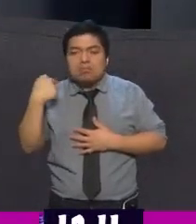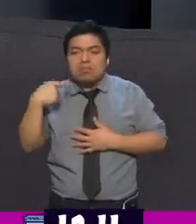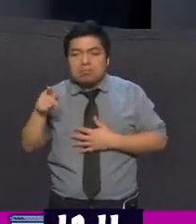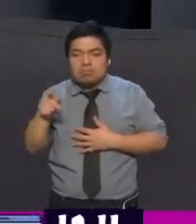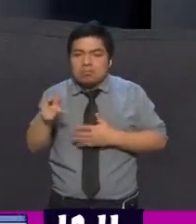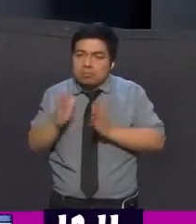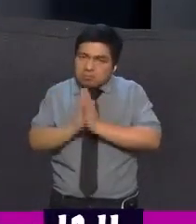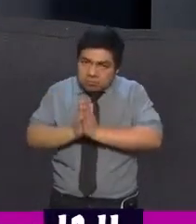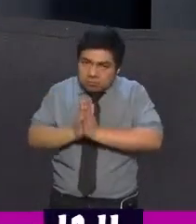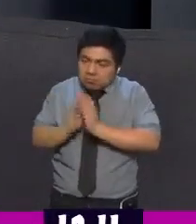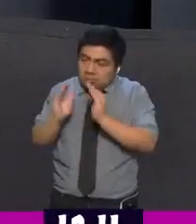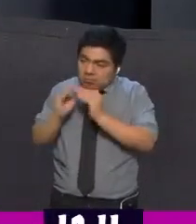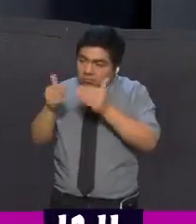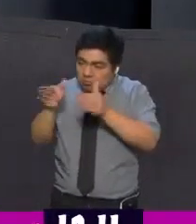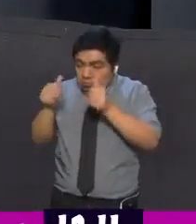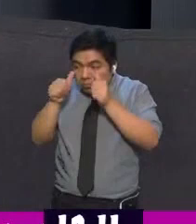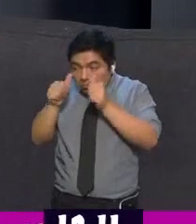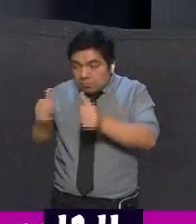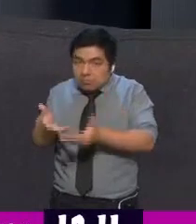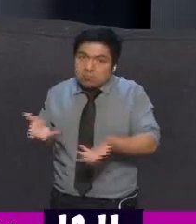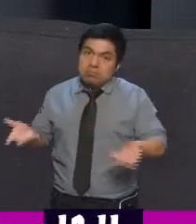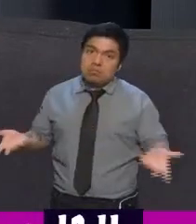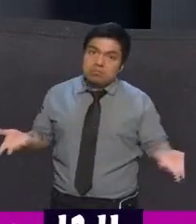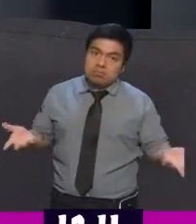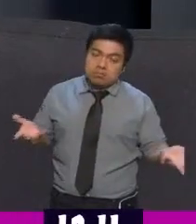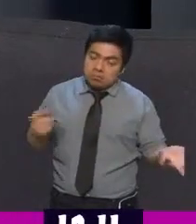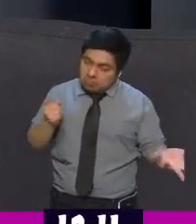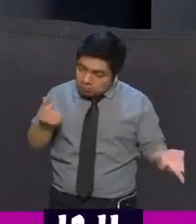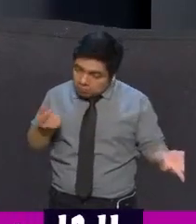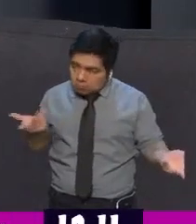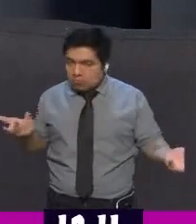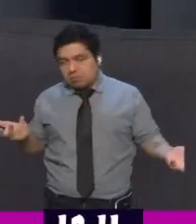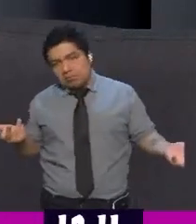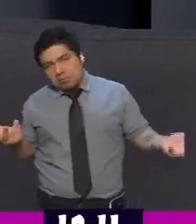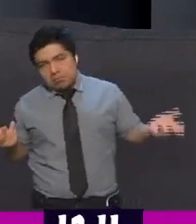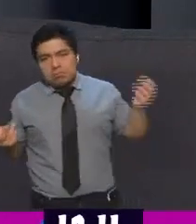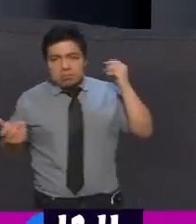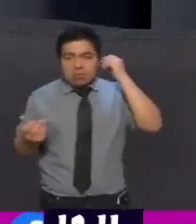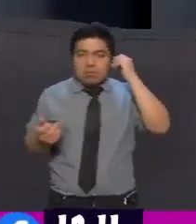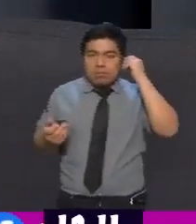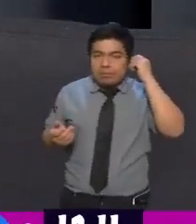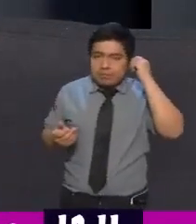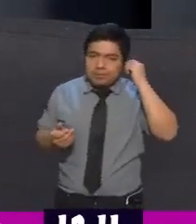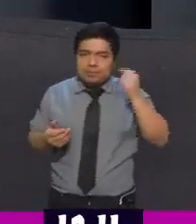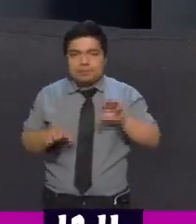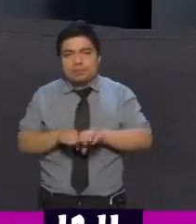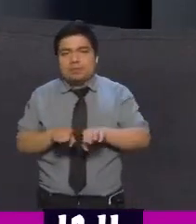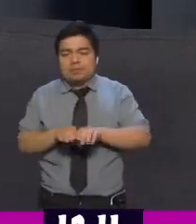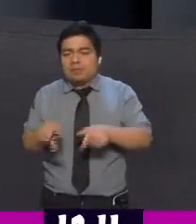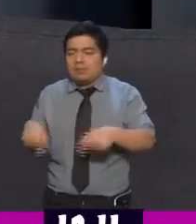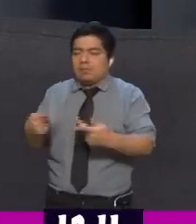les abran la puerta para Al menos que los escuchen personas que están se no les van a vender la talaya o